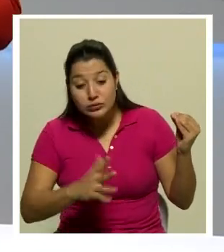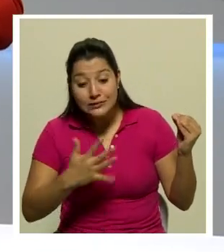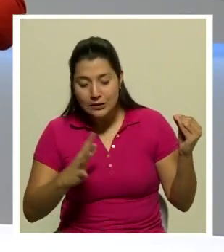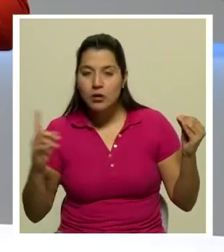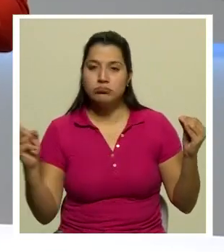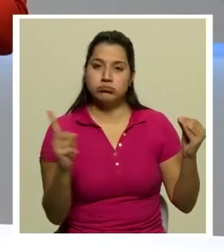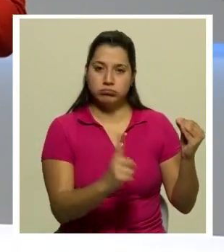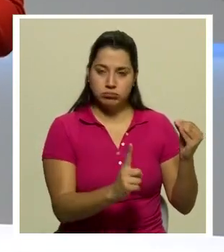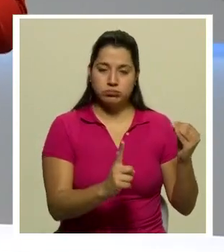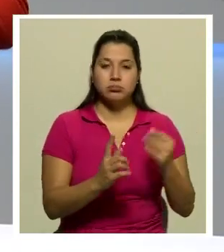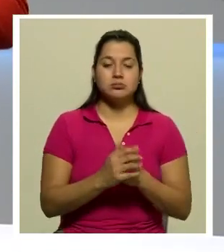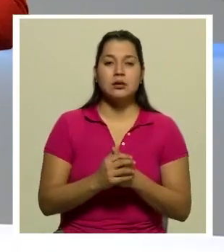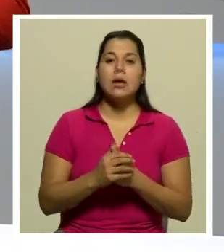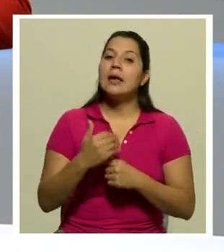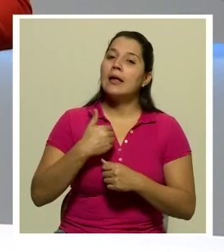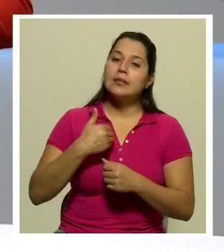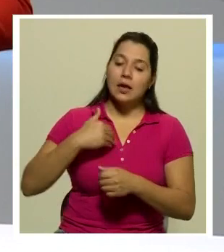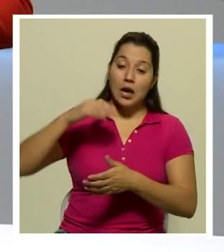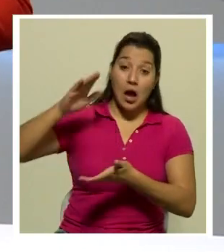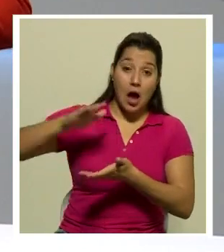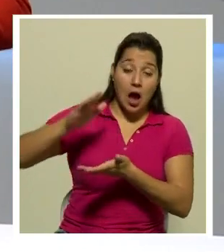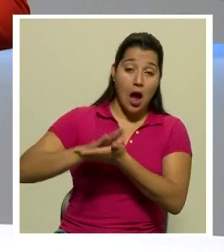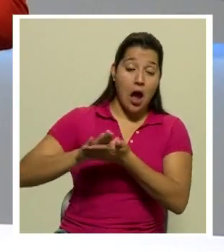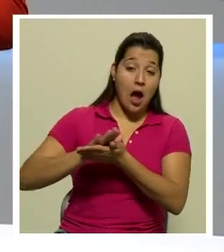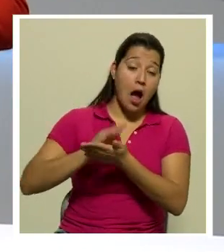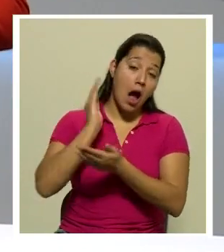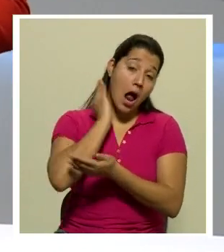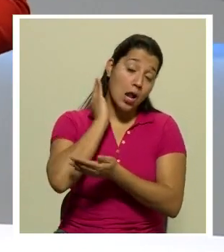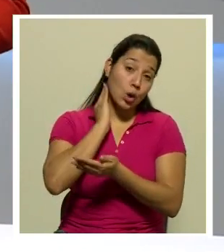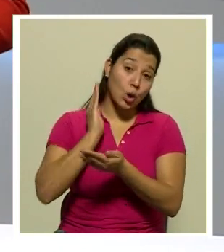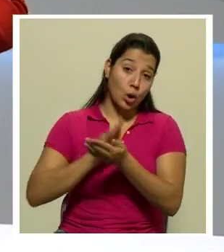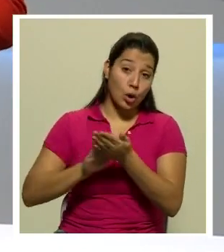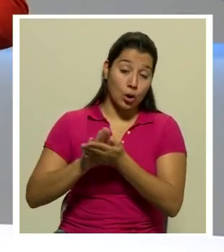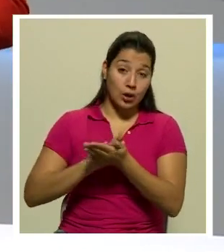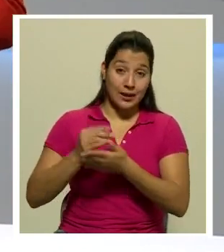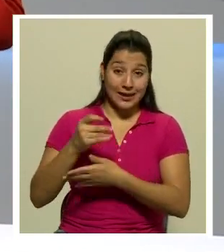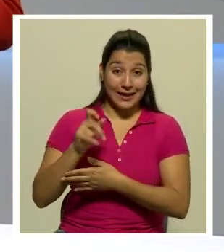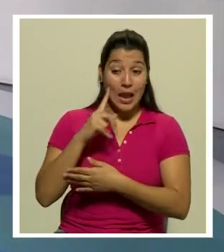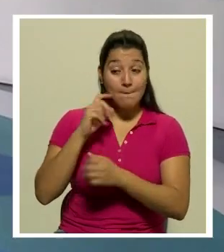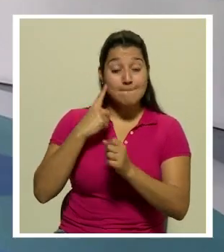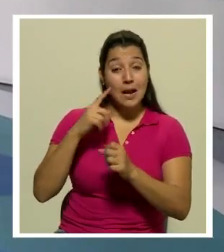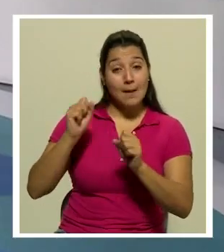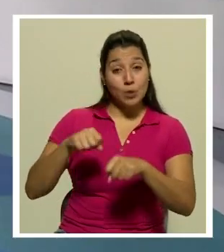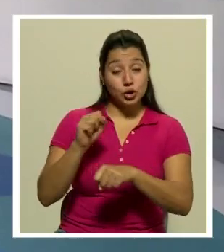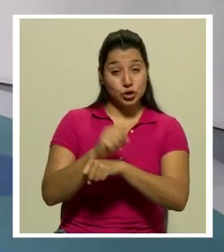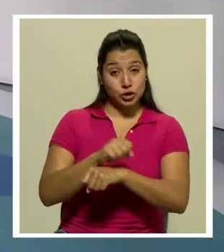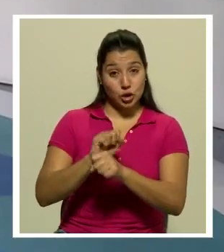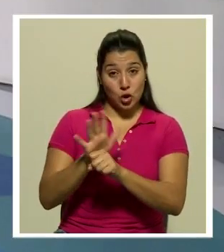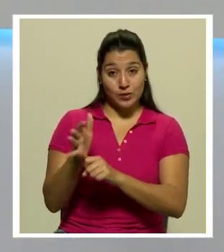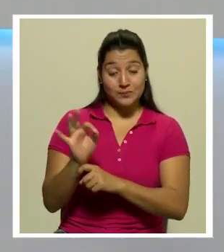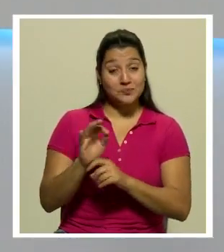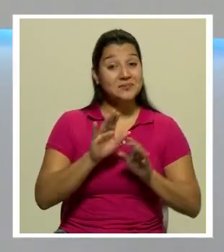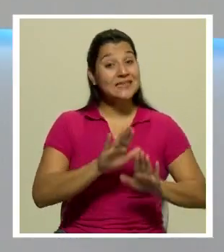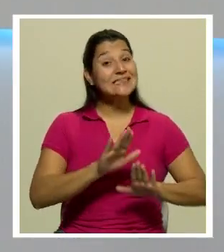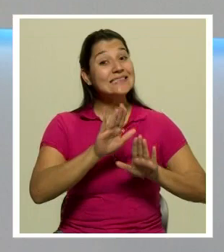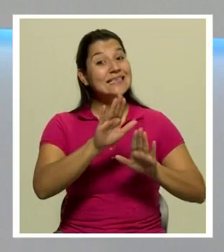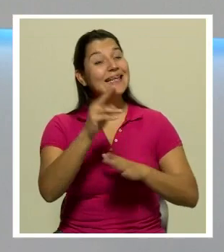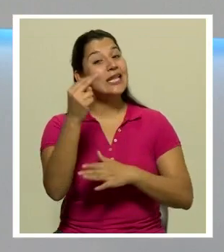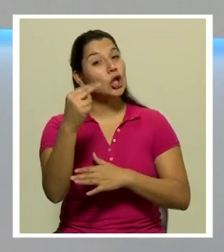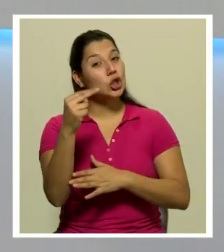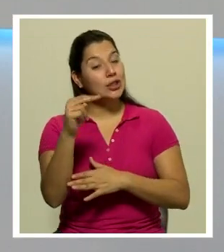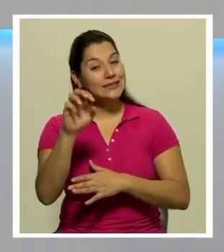líquido, alcohol en gel, buen jabón, y así todos vamos poco a poco luchando contra el COVID. Excelentes noticias, Isel